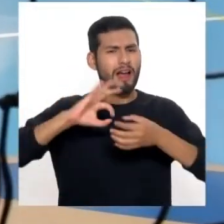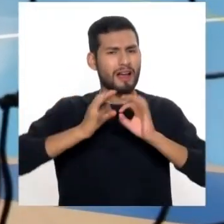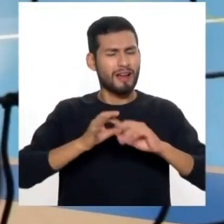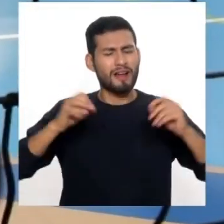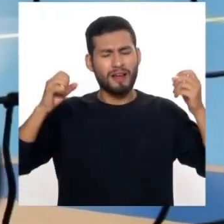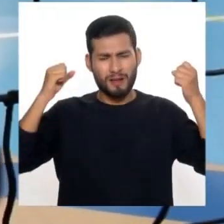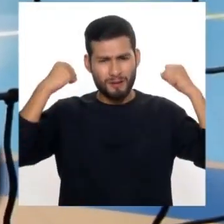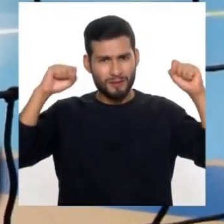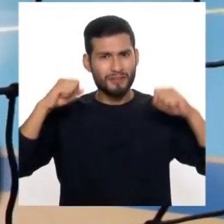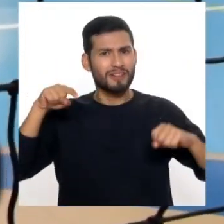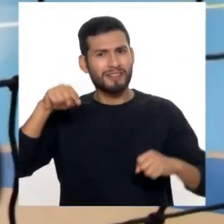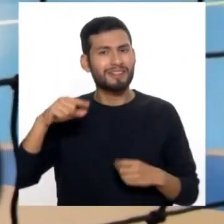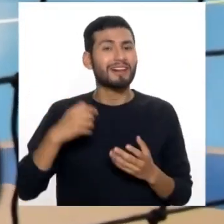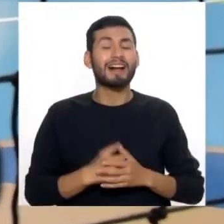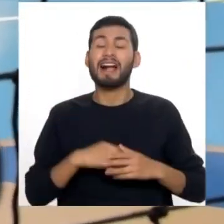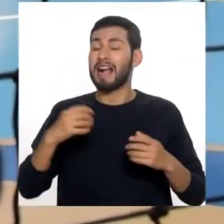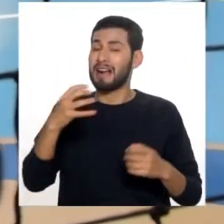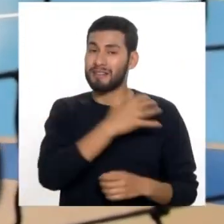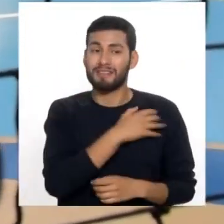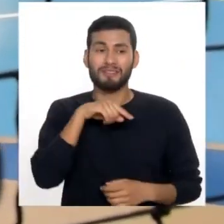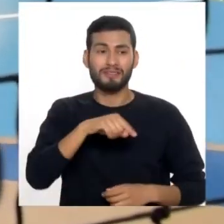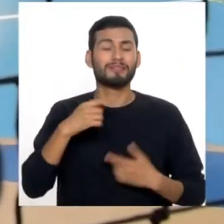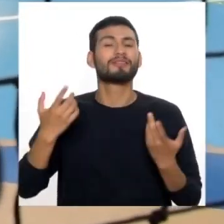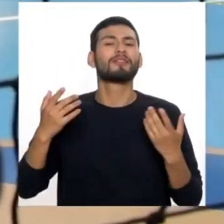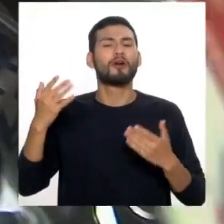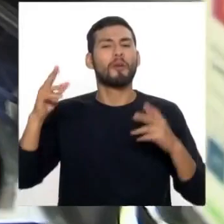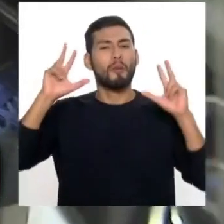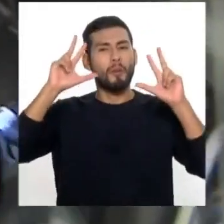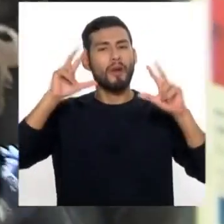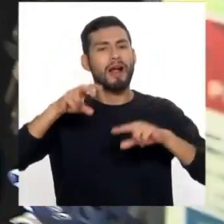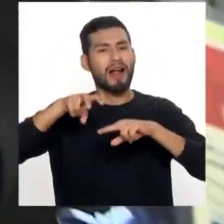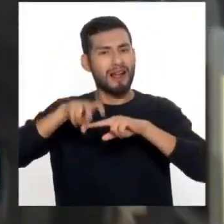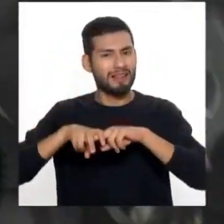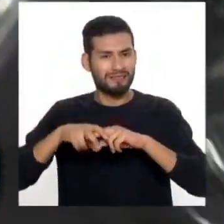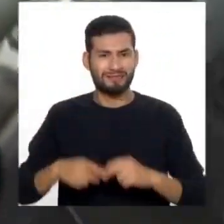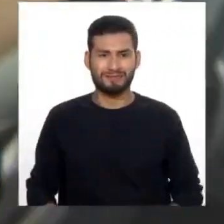y capitán de la Selección Nacional de Voleibol Sentado.